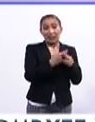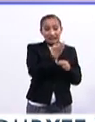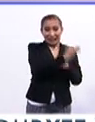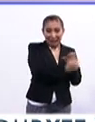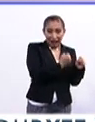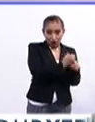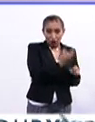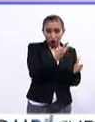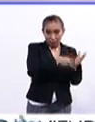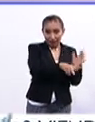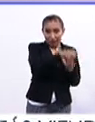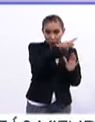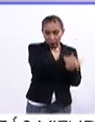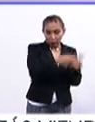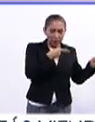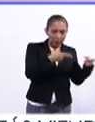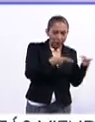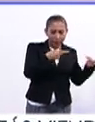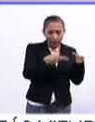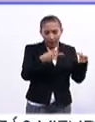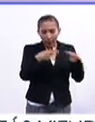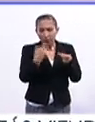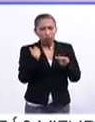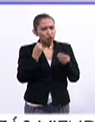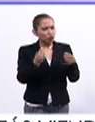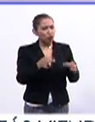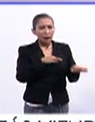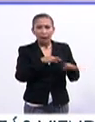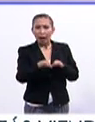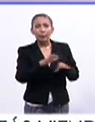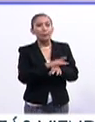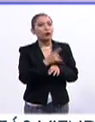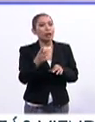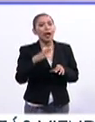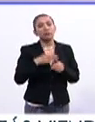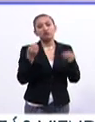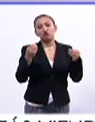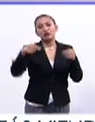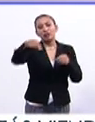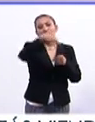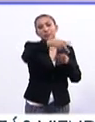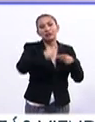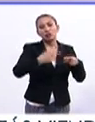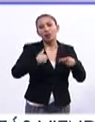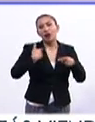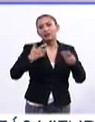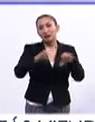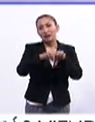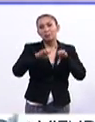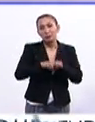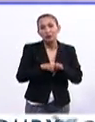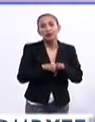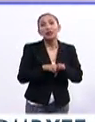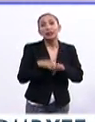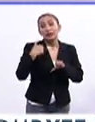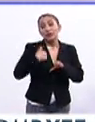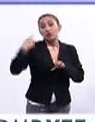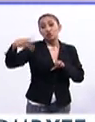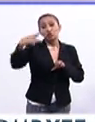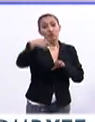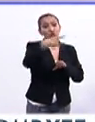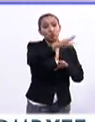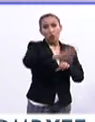de este año si es mucho trabajo sobre todo porque habemos muchas personas involucradas y como cada quien es